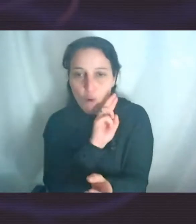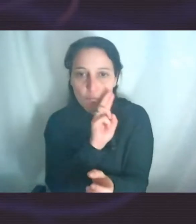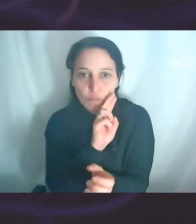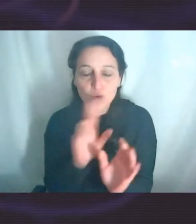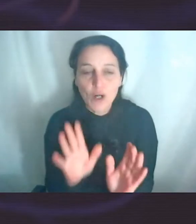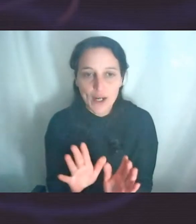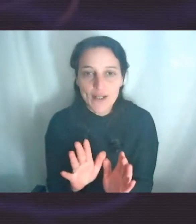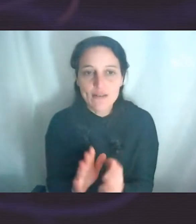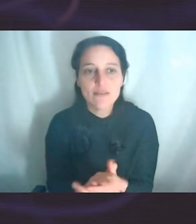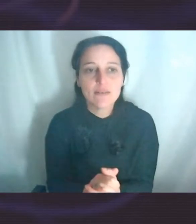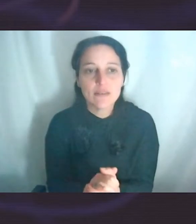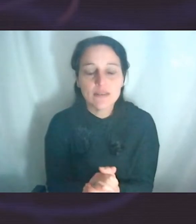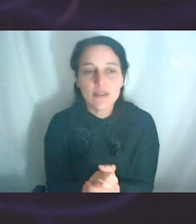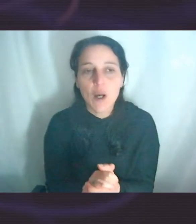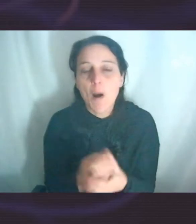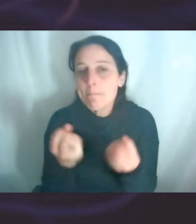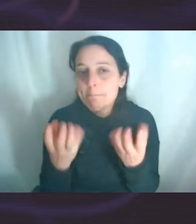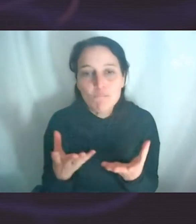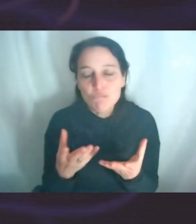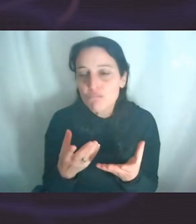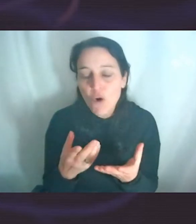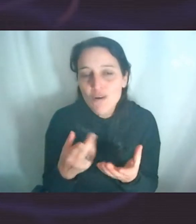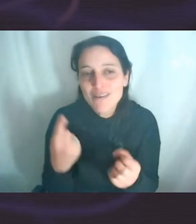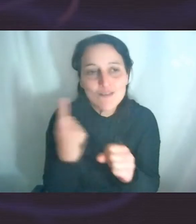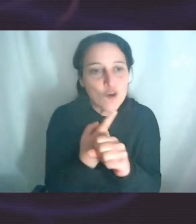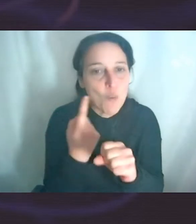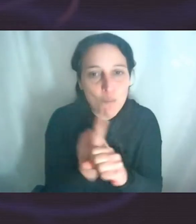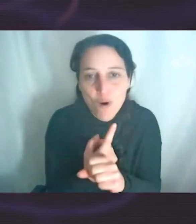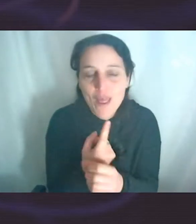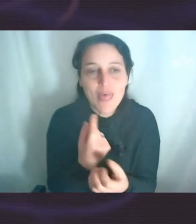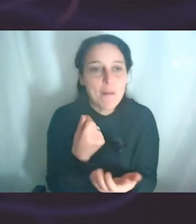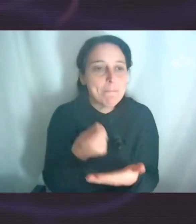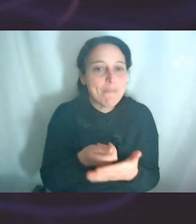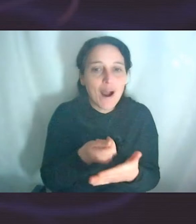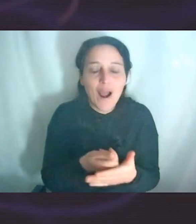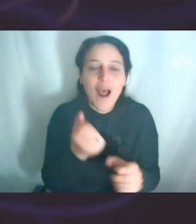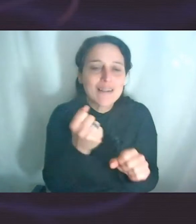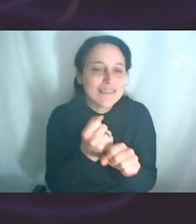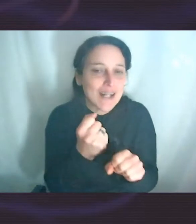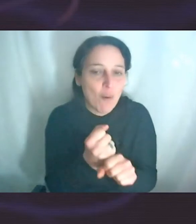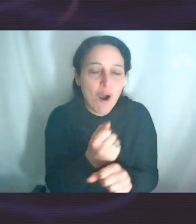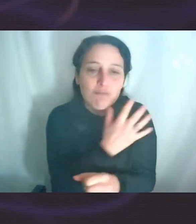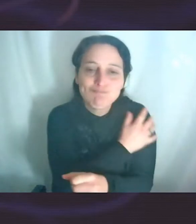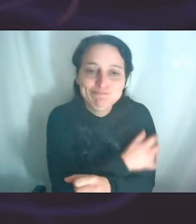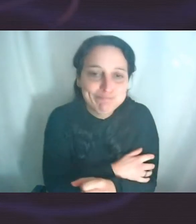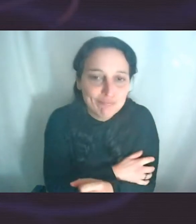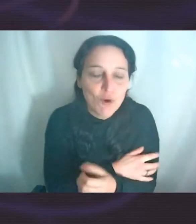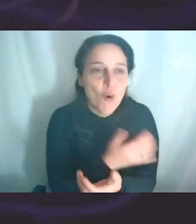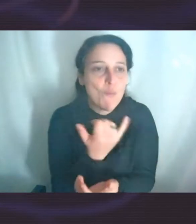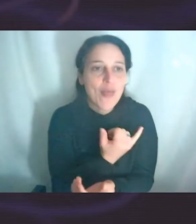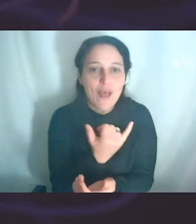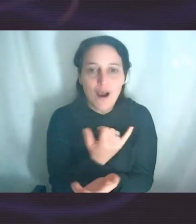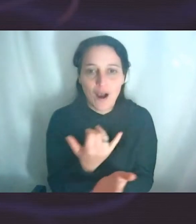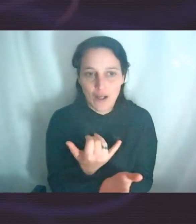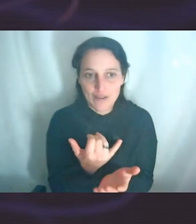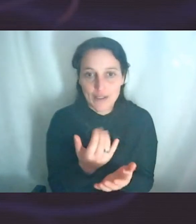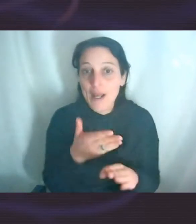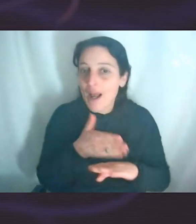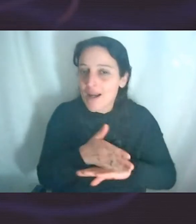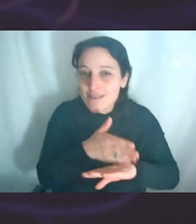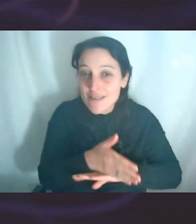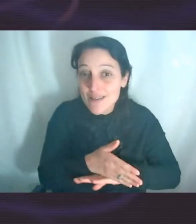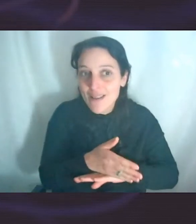que quizá no tienen recursos, no tienen trabajo o tienen un trabajo precarizado. Y bueno, de esta forma acceder, generamos